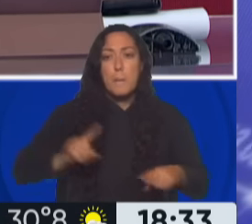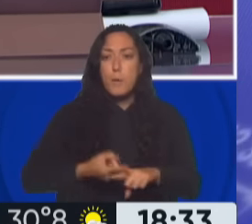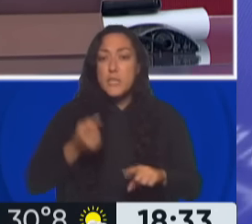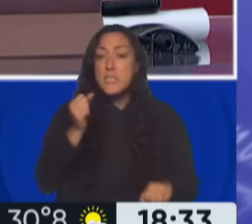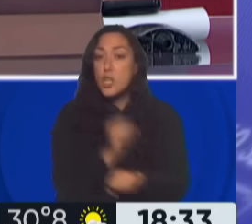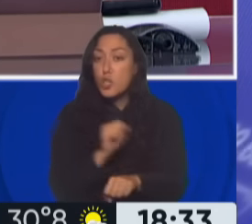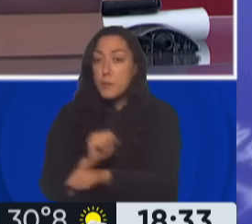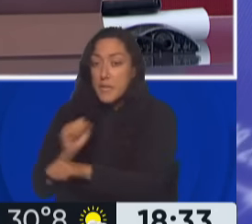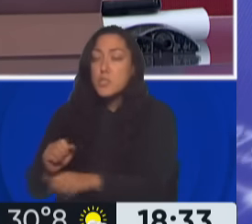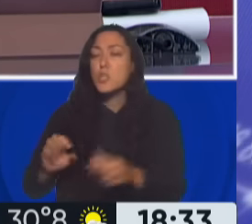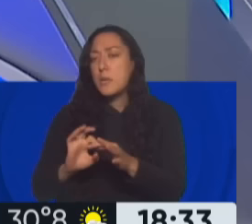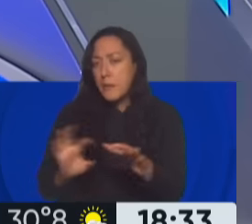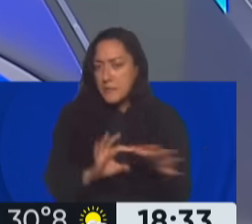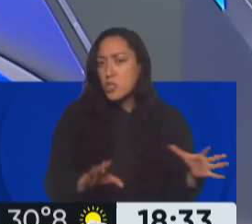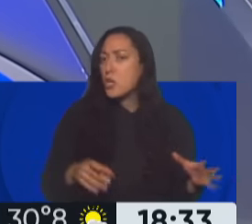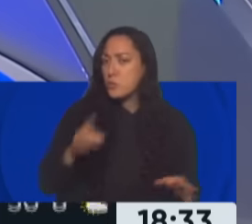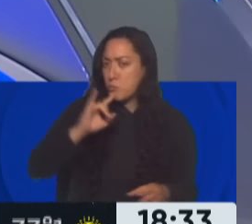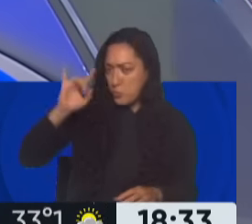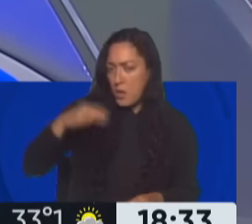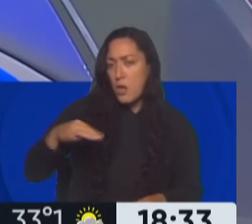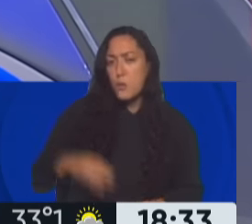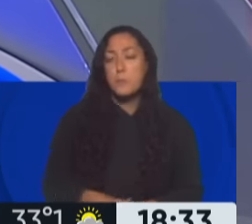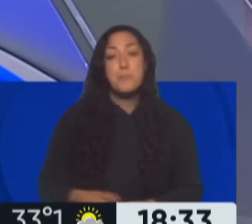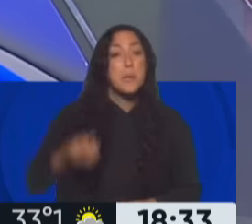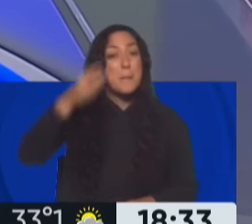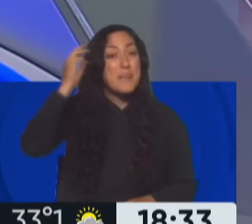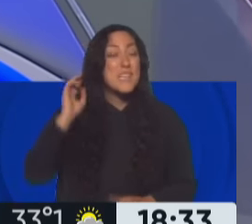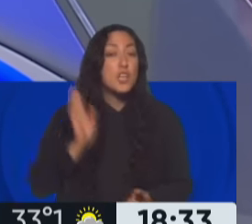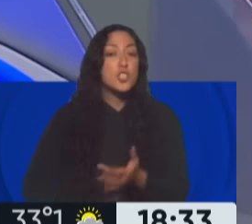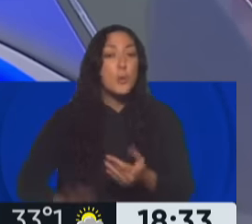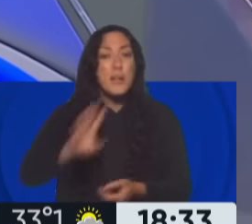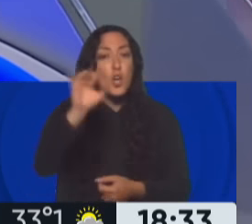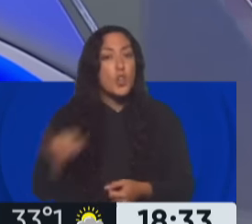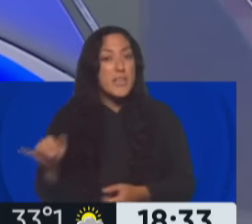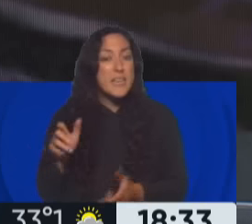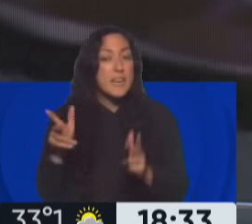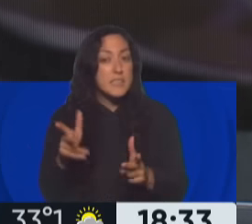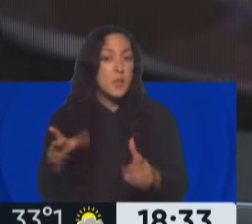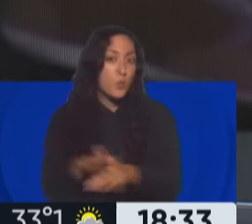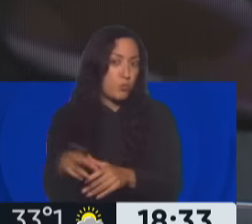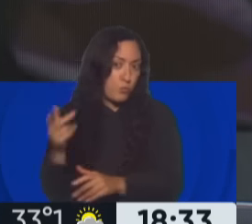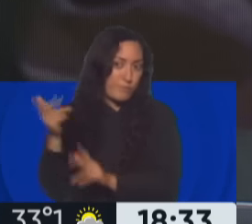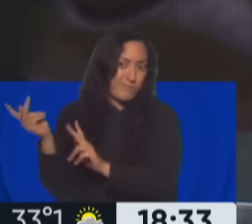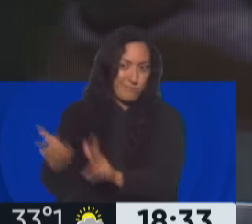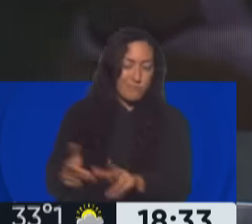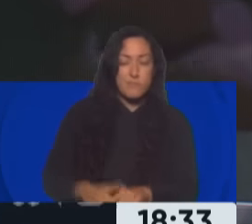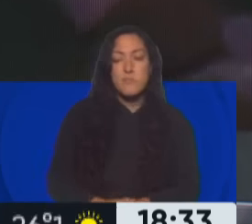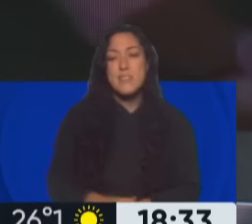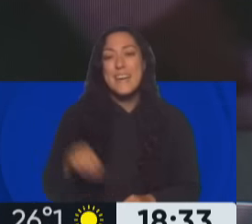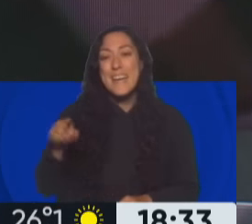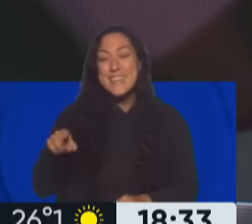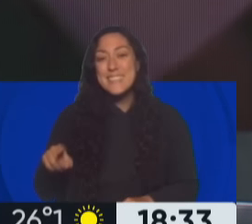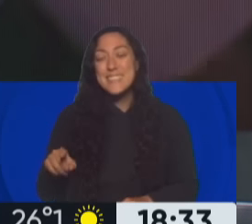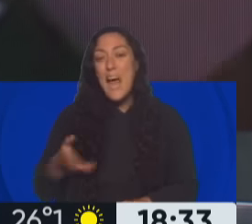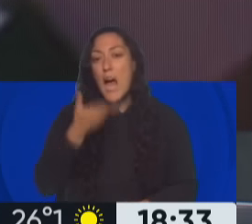políticos. Importante, Leti, lo que dijo Corina Machado con respecto a Delcy, ya que lo acabas de mencionar, porque aclaró entre las